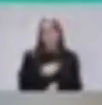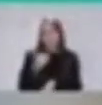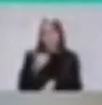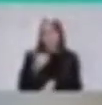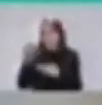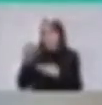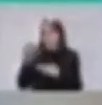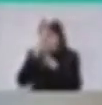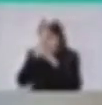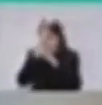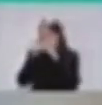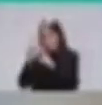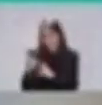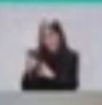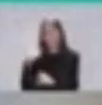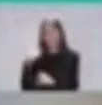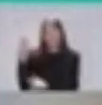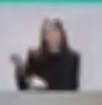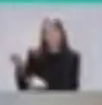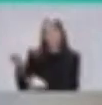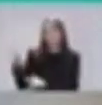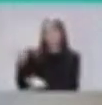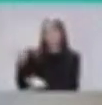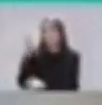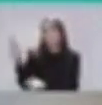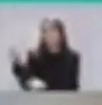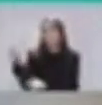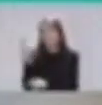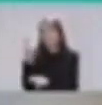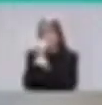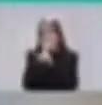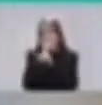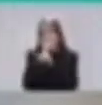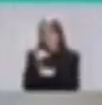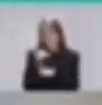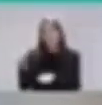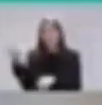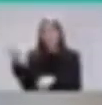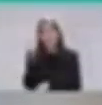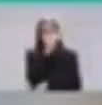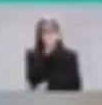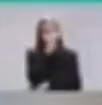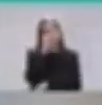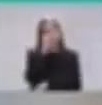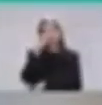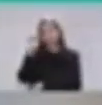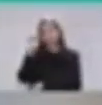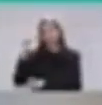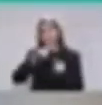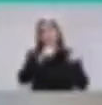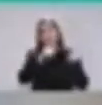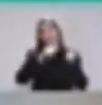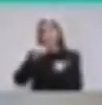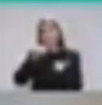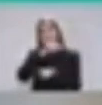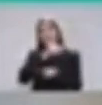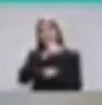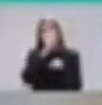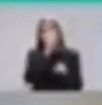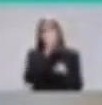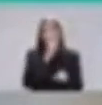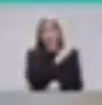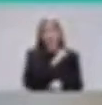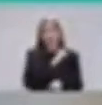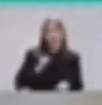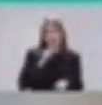respetuosamente, le sugiero dirigir su solicitud de información a los sujetos obligados antes citados, a efecto de que como